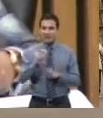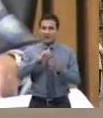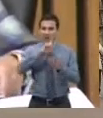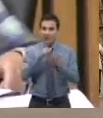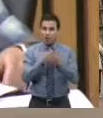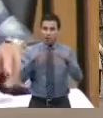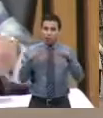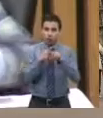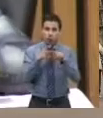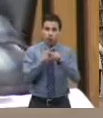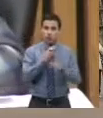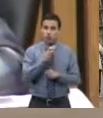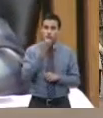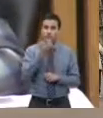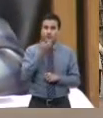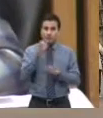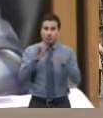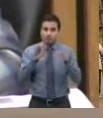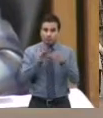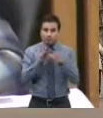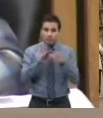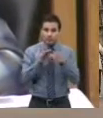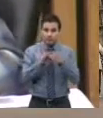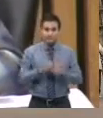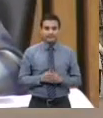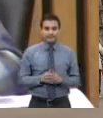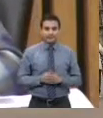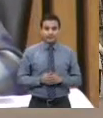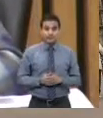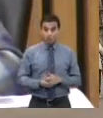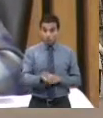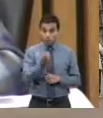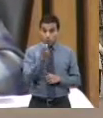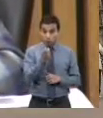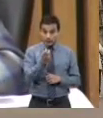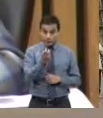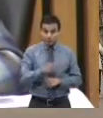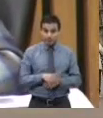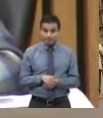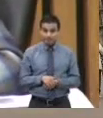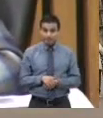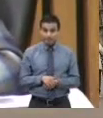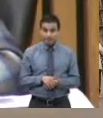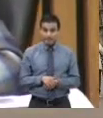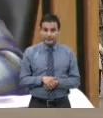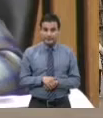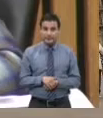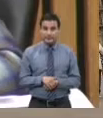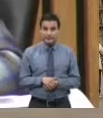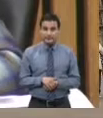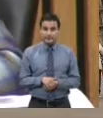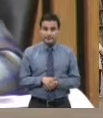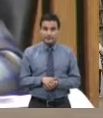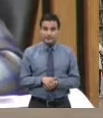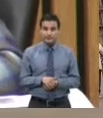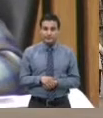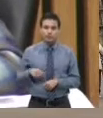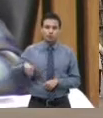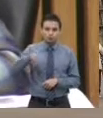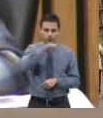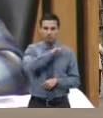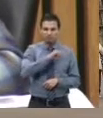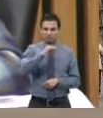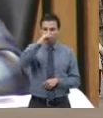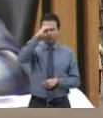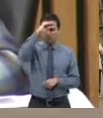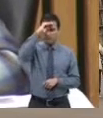asimismo burla a la sociedad mexicana. Es por esta razón que se sostiene una clara y abierta grave violación a los